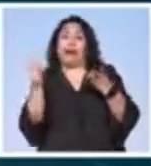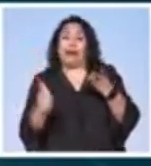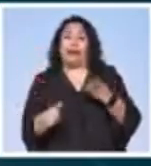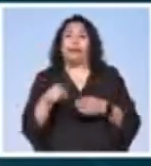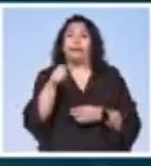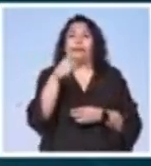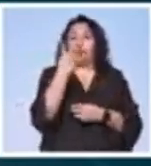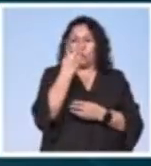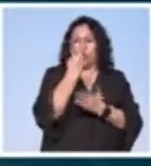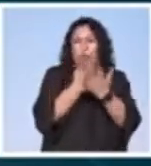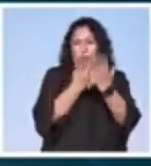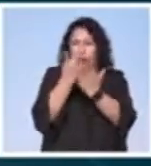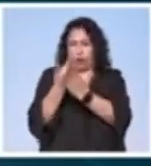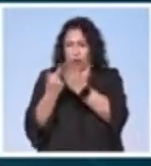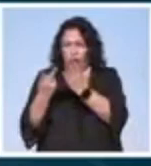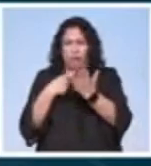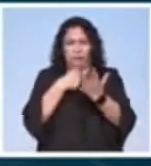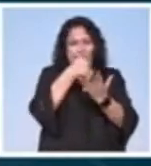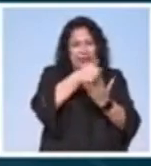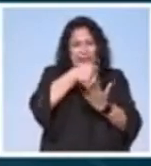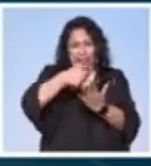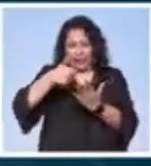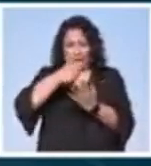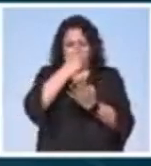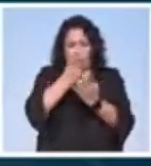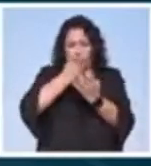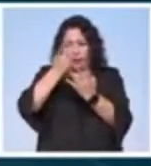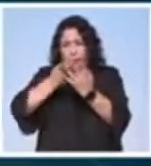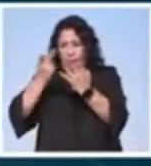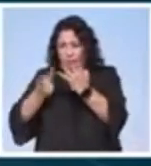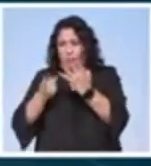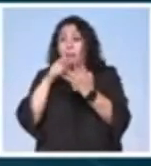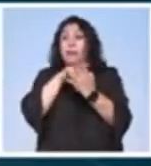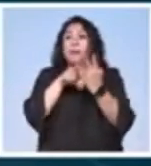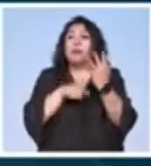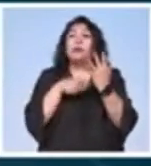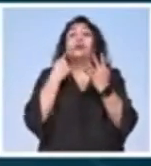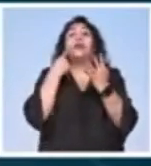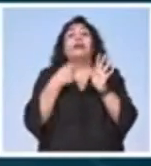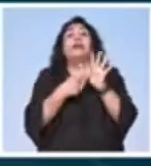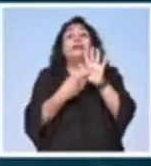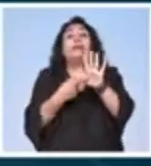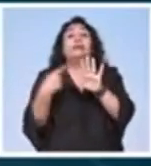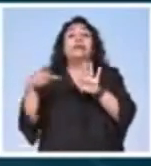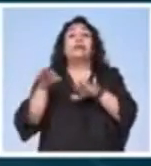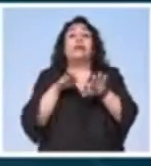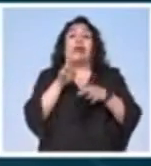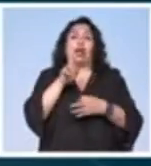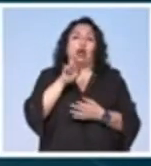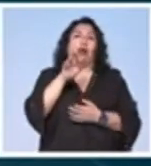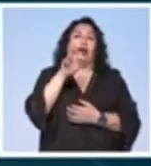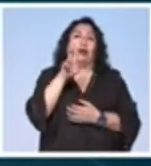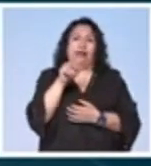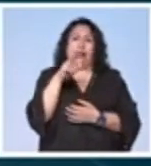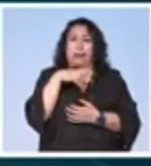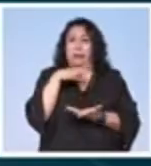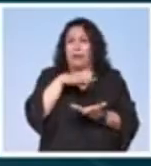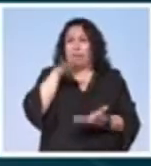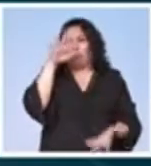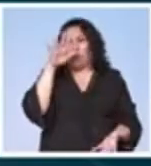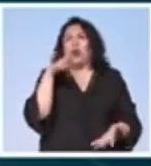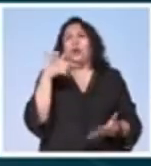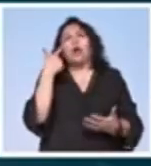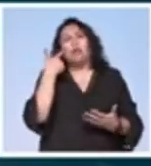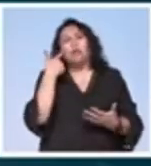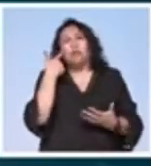Son cuatro programas. Cada uno de los programas presenta el trabajo de Ricardo, que la gran mayoría de las